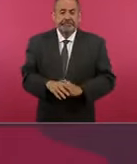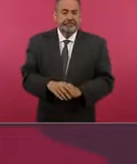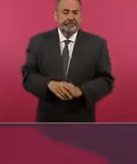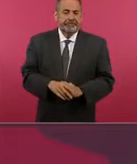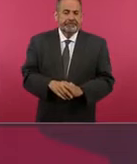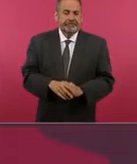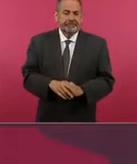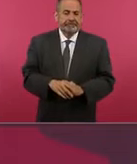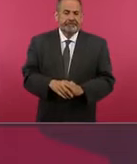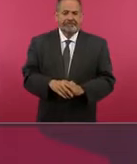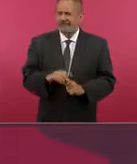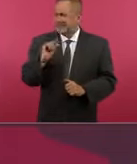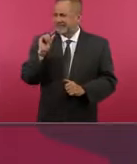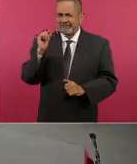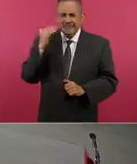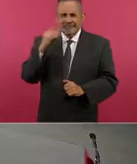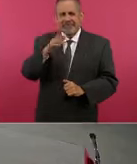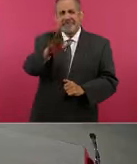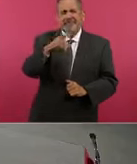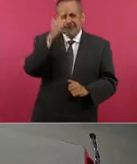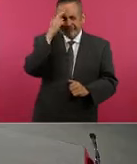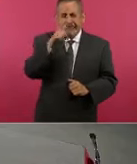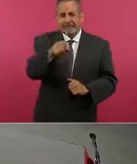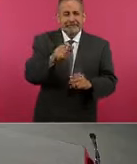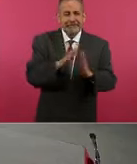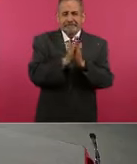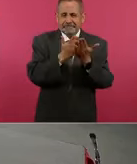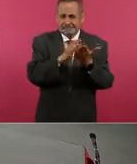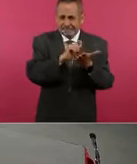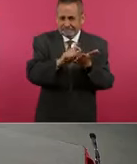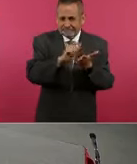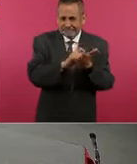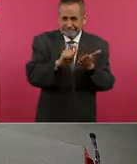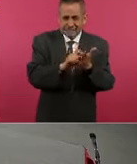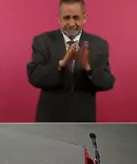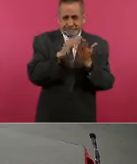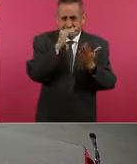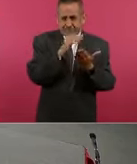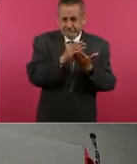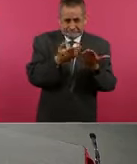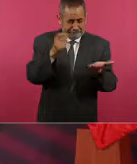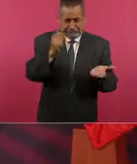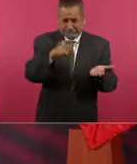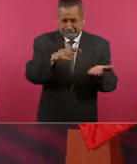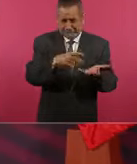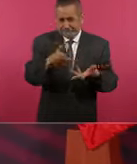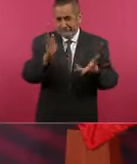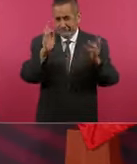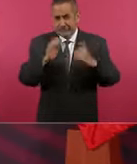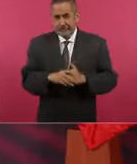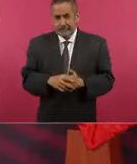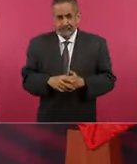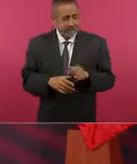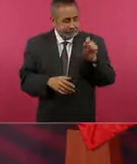no sé, hace poco, con los libros de texto,